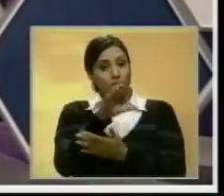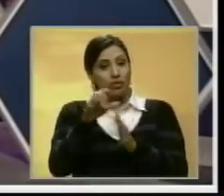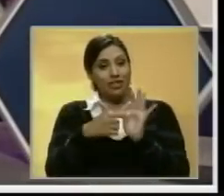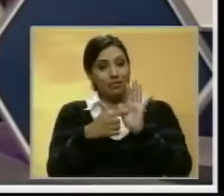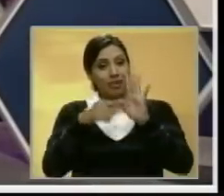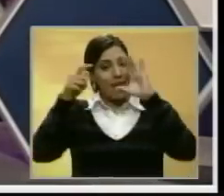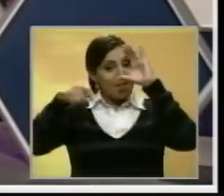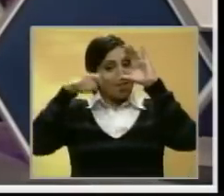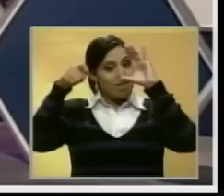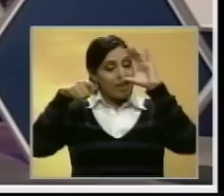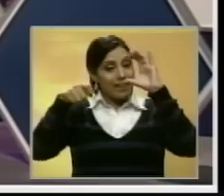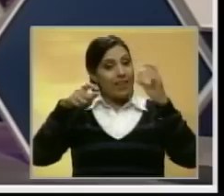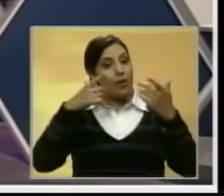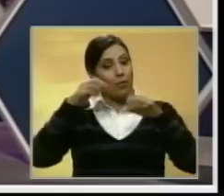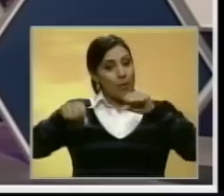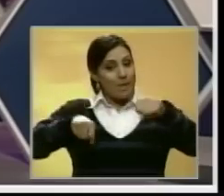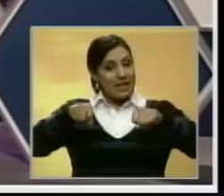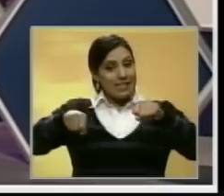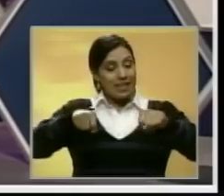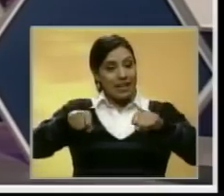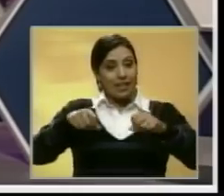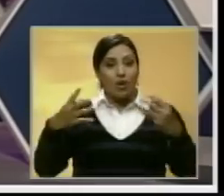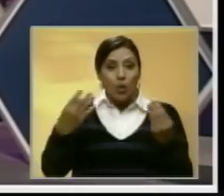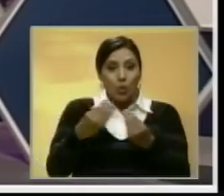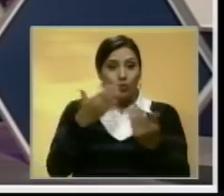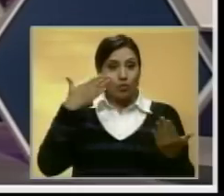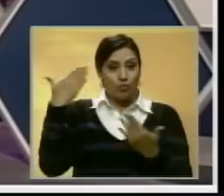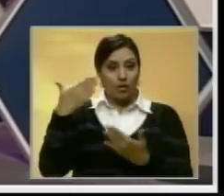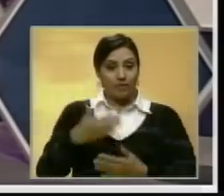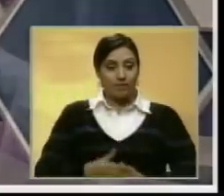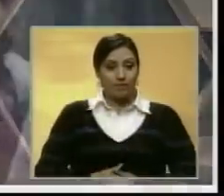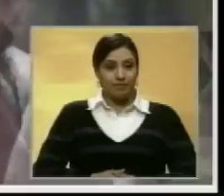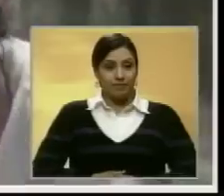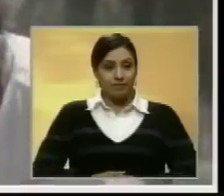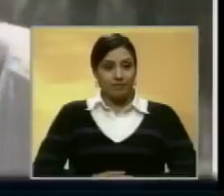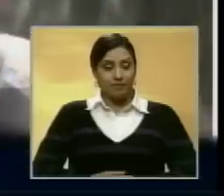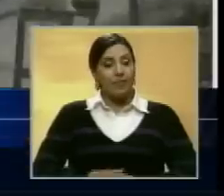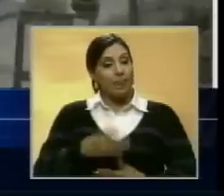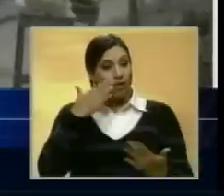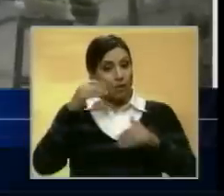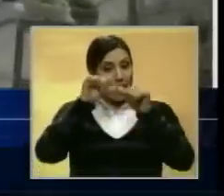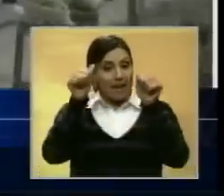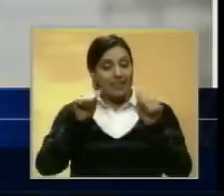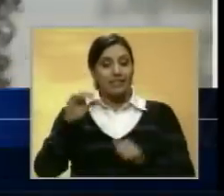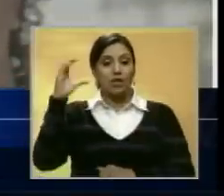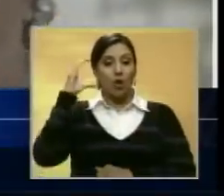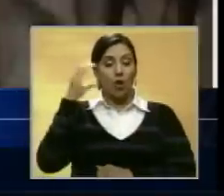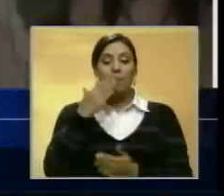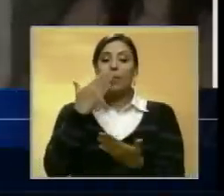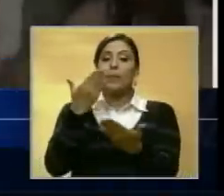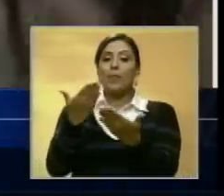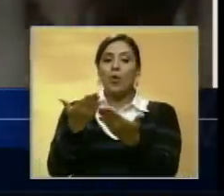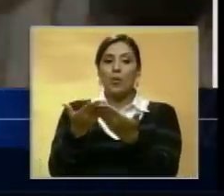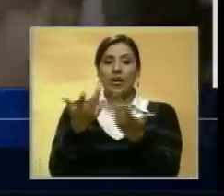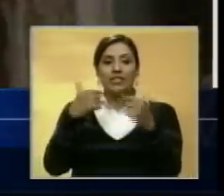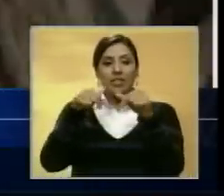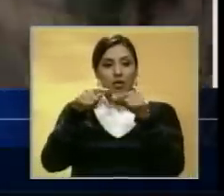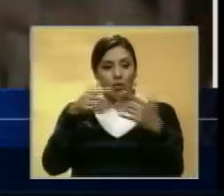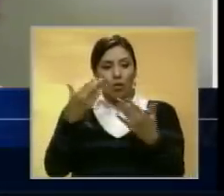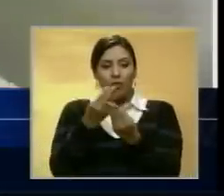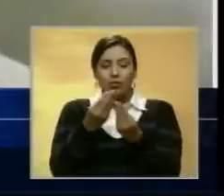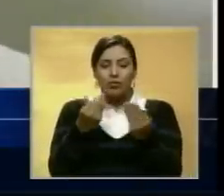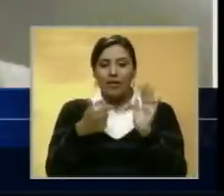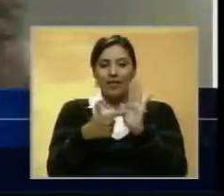del videoclip de La Bicicleta junto a Shakira. El artista colombiano presentó el audiovisual de su